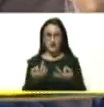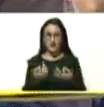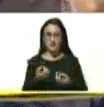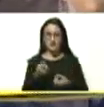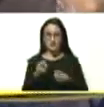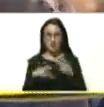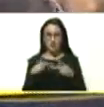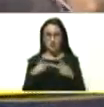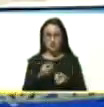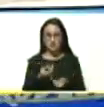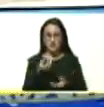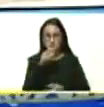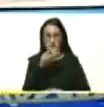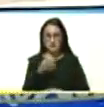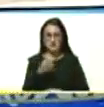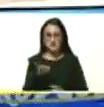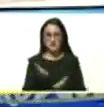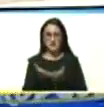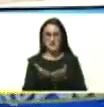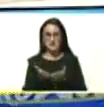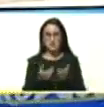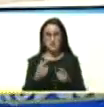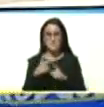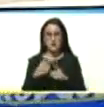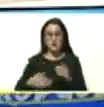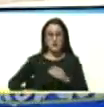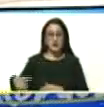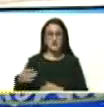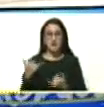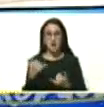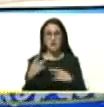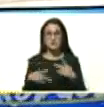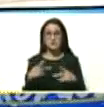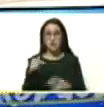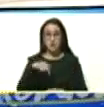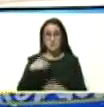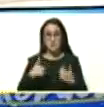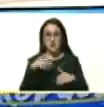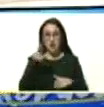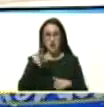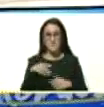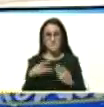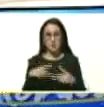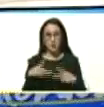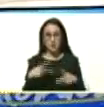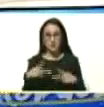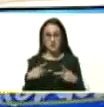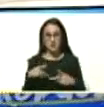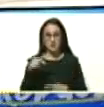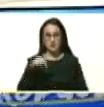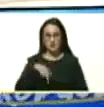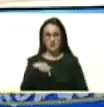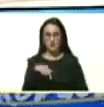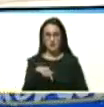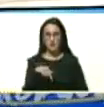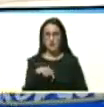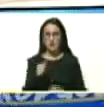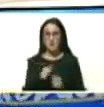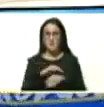bienes, servicios y riqueza. En eso estamos, precisamente hoy miércoles productivo, estamos acá con